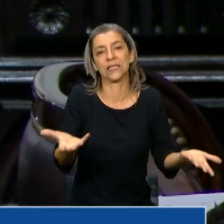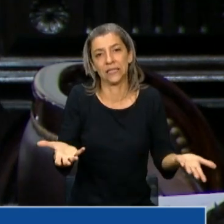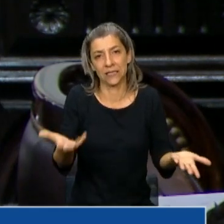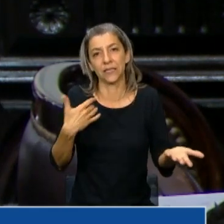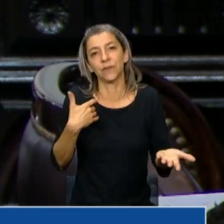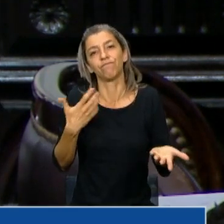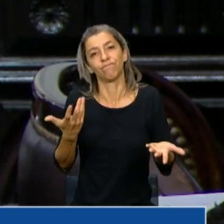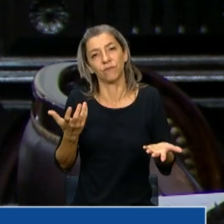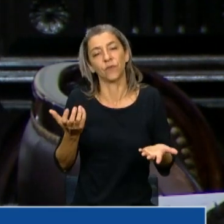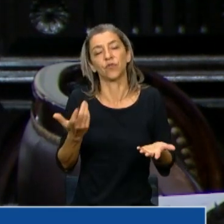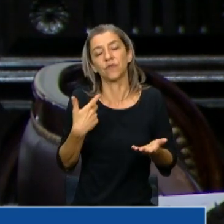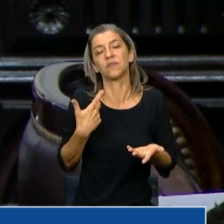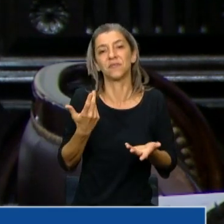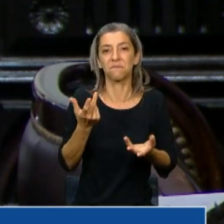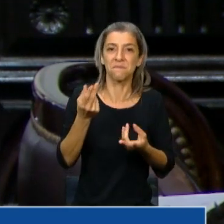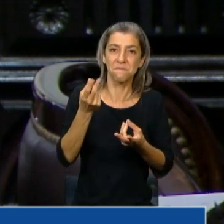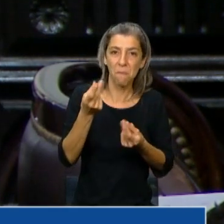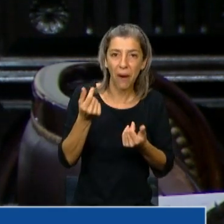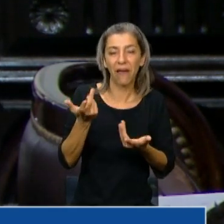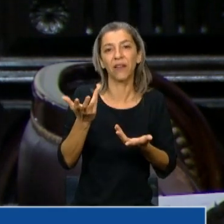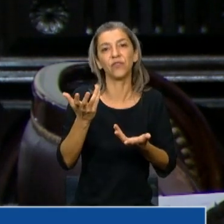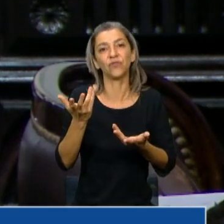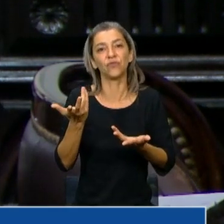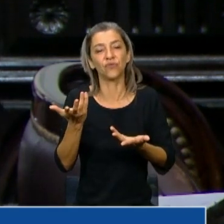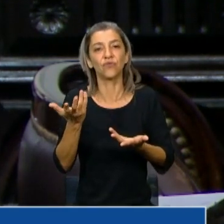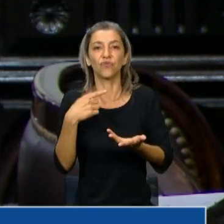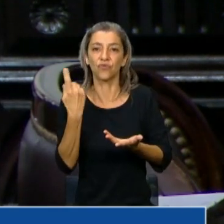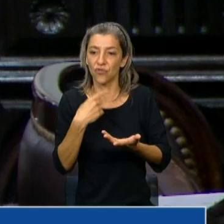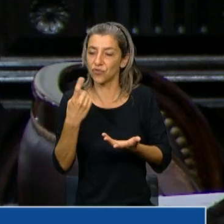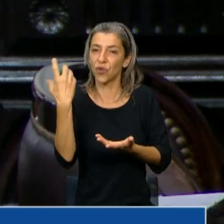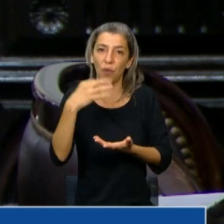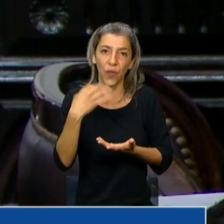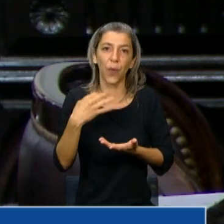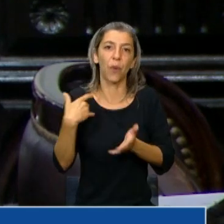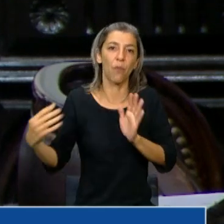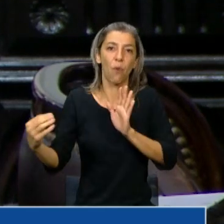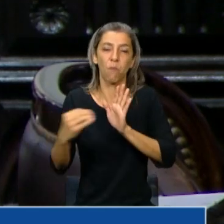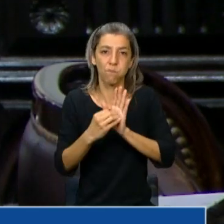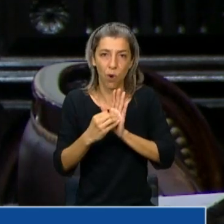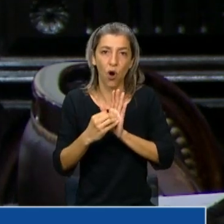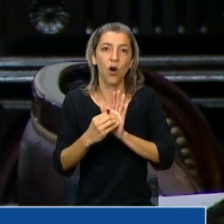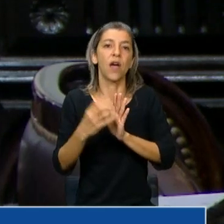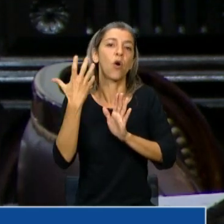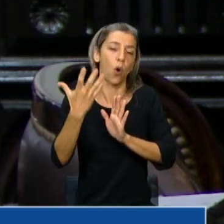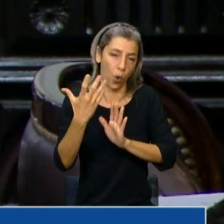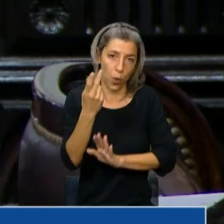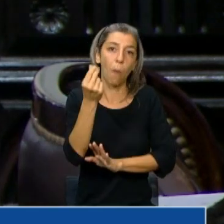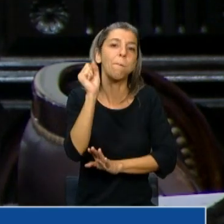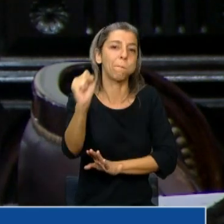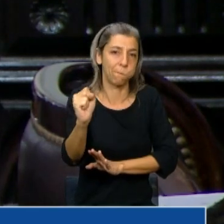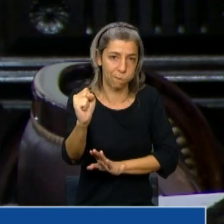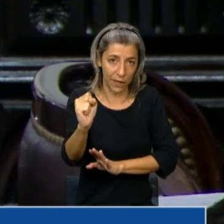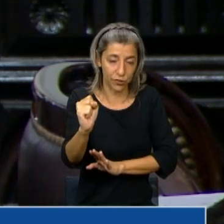publicidad y el precio estipula aquella sanción en la que nosotros queremos insistir en moneda nacional. Y los incentivos